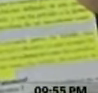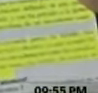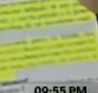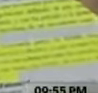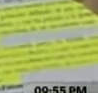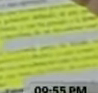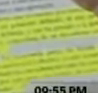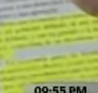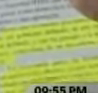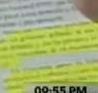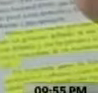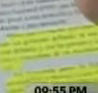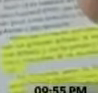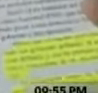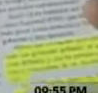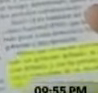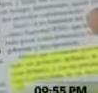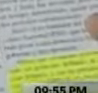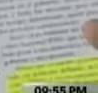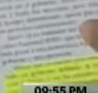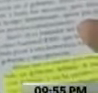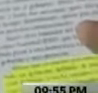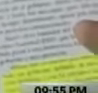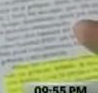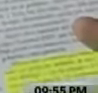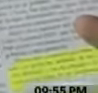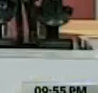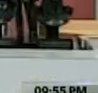y por eso nunca ha habido alternativas de poder.